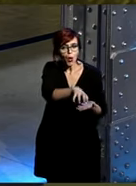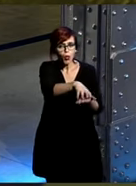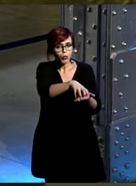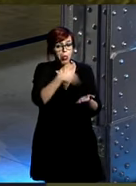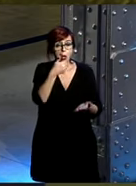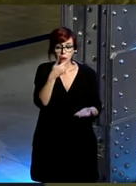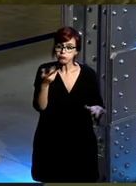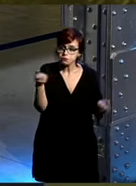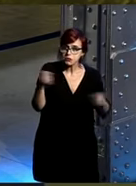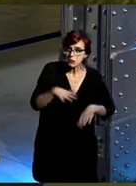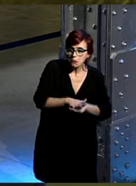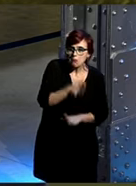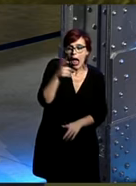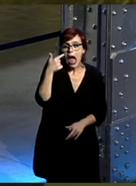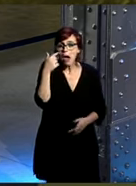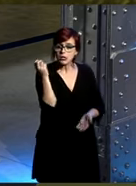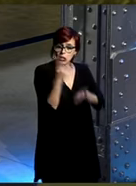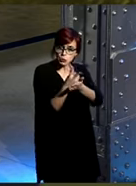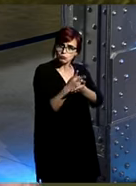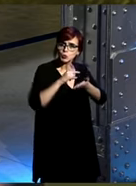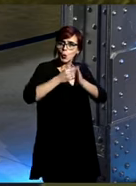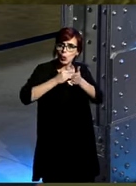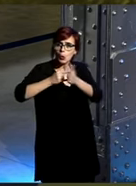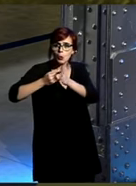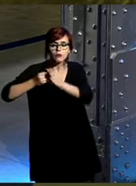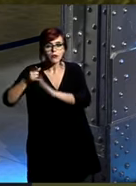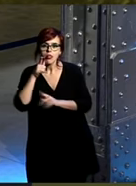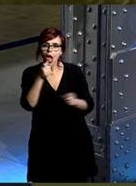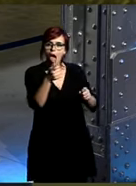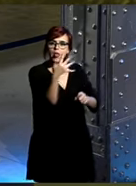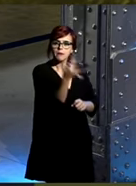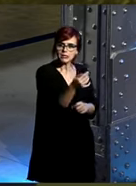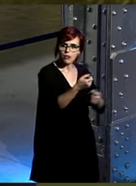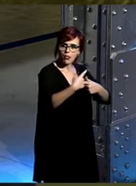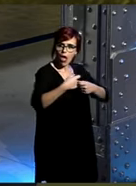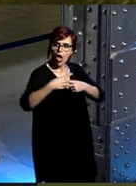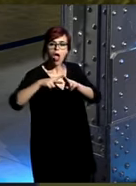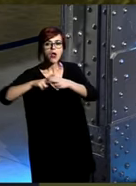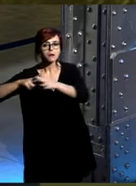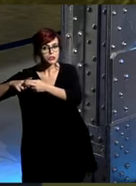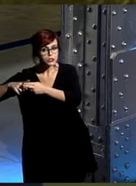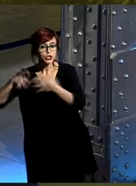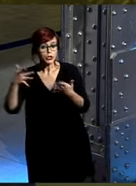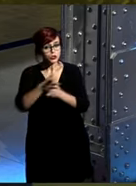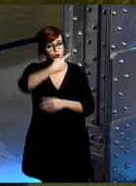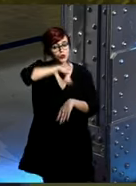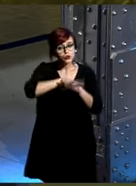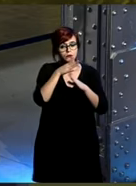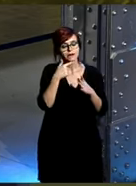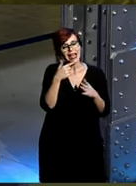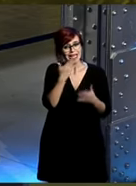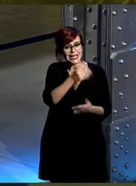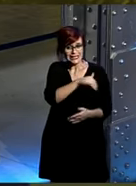pero tú te atreves a enfrentarte a él. Y además tienes herramientas para enfrentarte a él. Y nosotros tratamos de dotar a nuestros estudiantes, que no